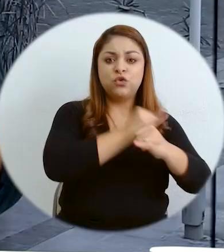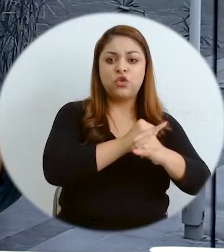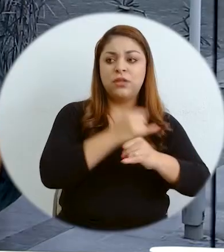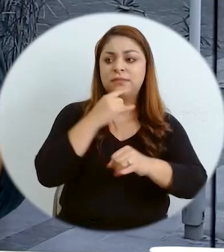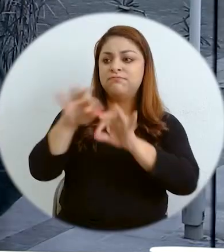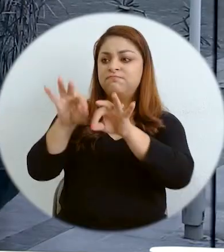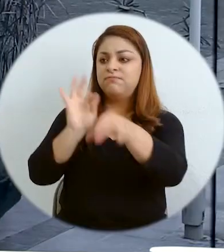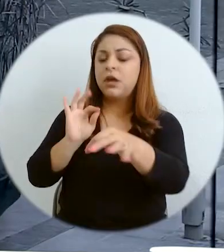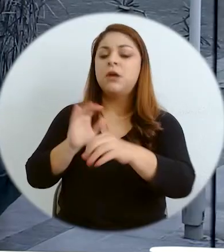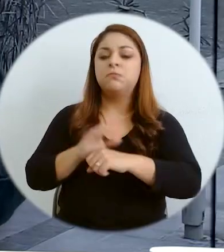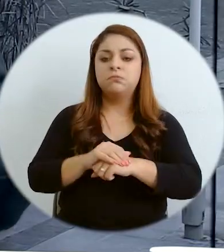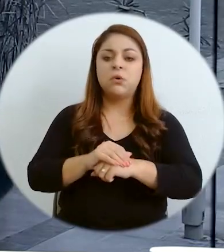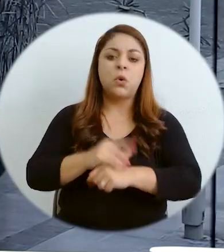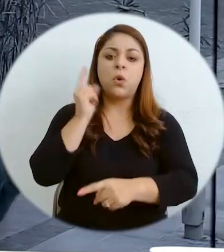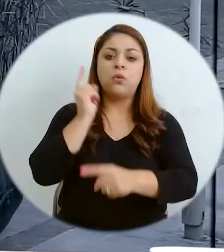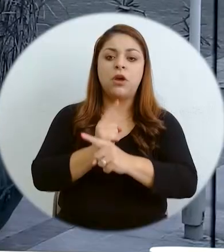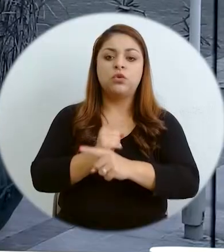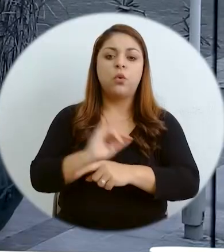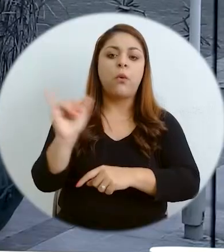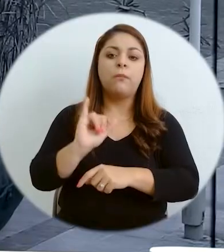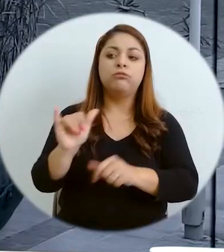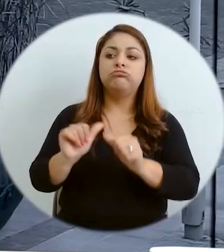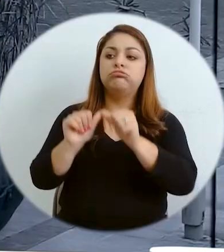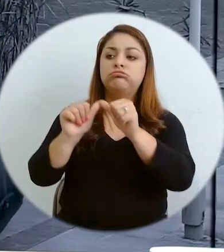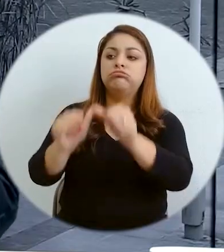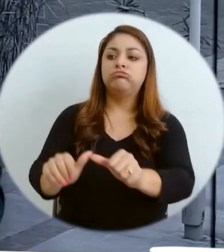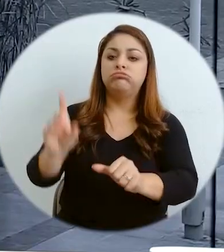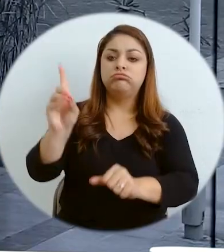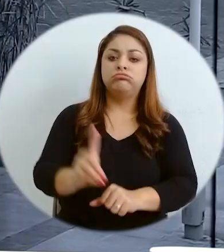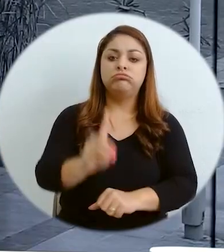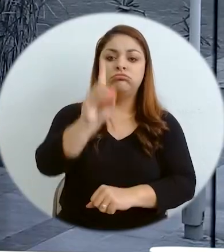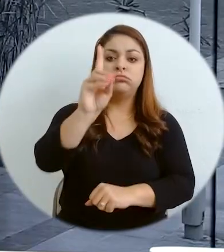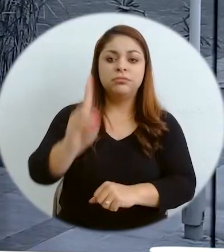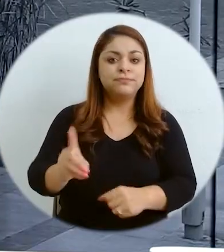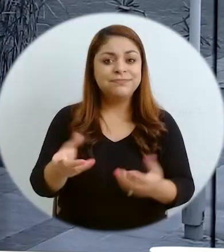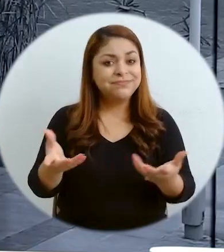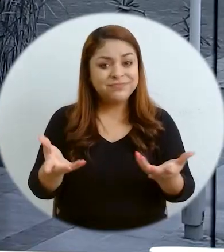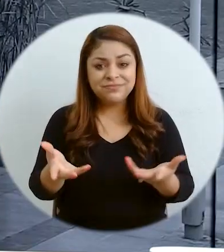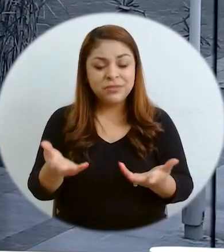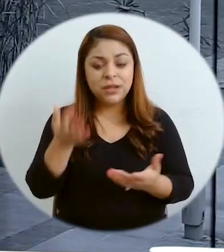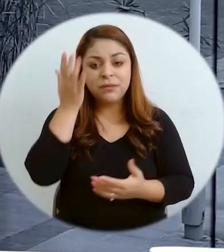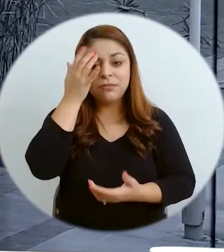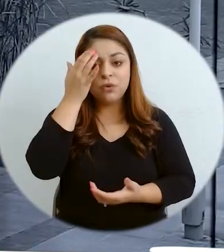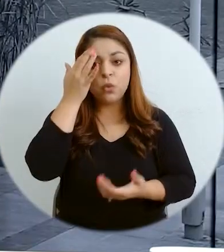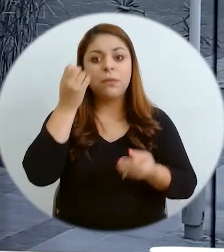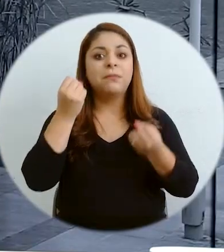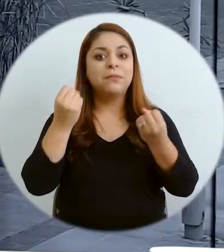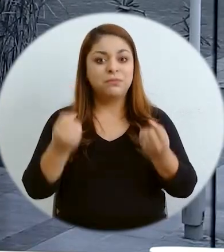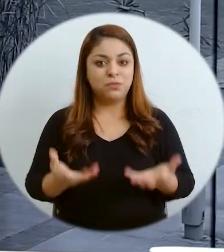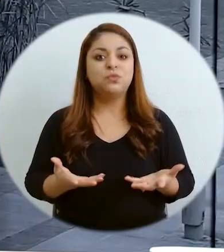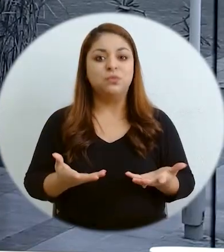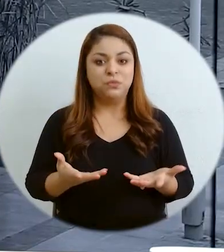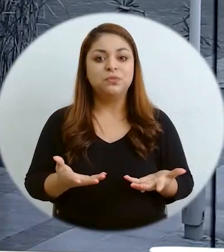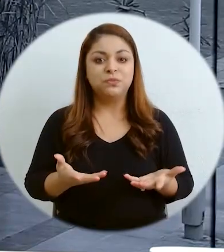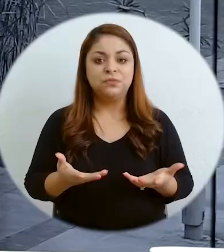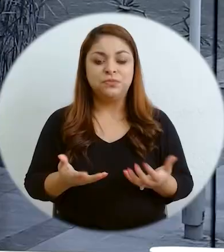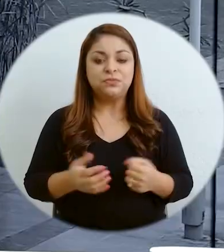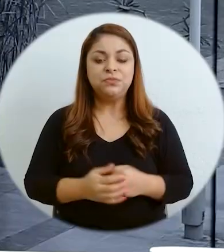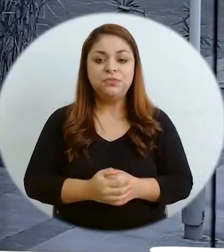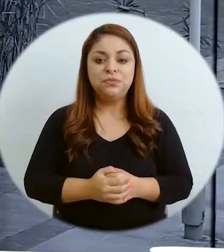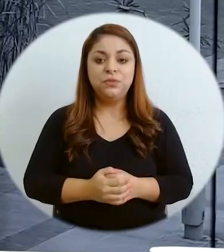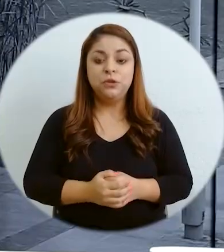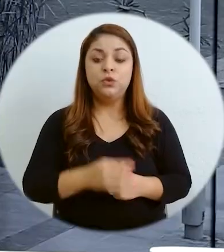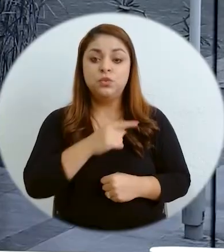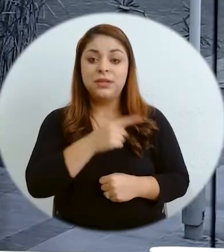institución a la familia? Que sí, que hay que seguirlos discriminando. Entonces, eso es una situación que preocupa muchísimo, pero que, como